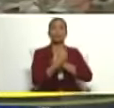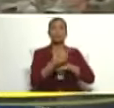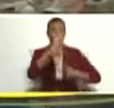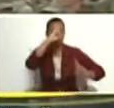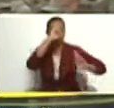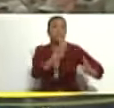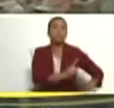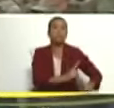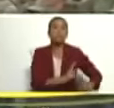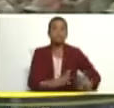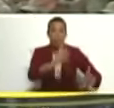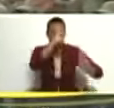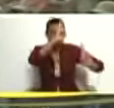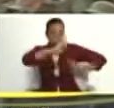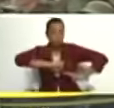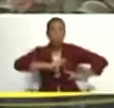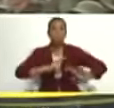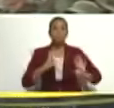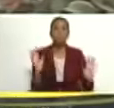mundo.